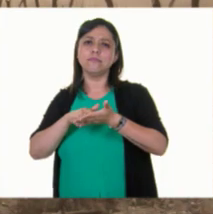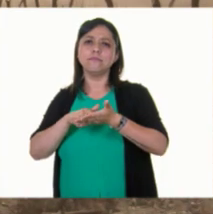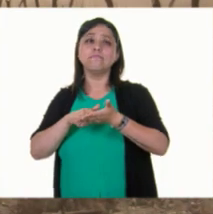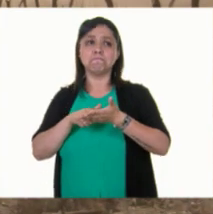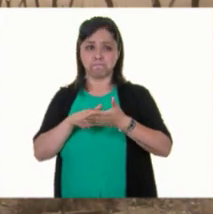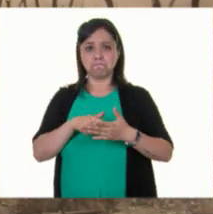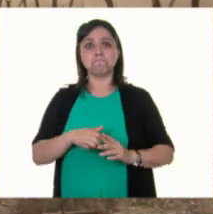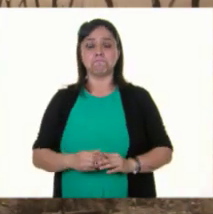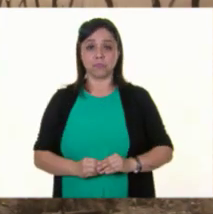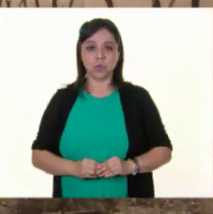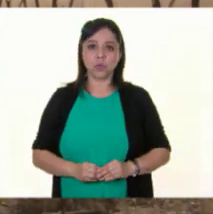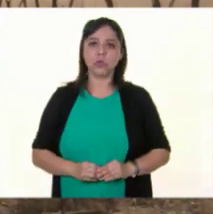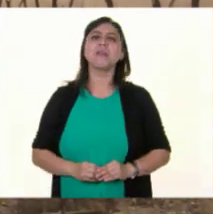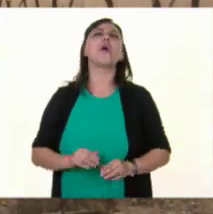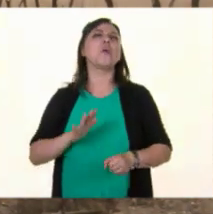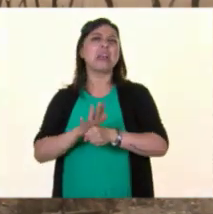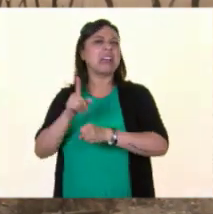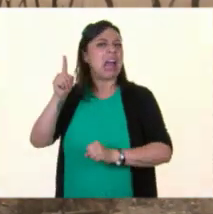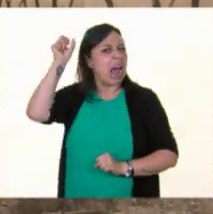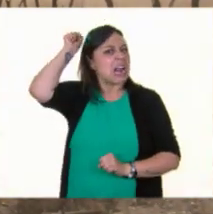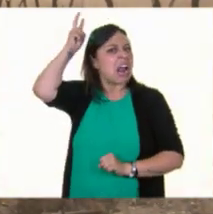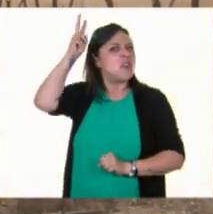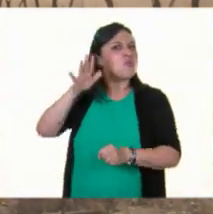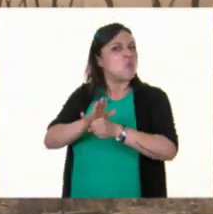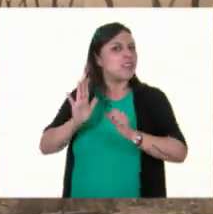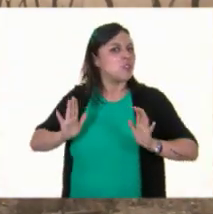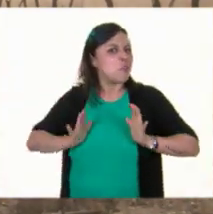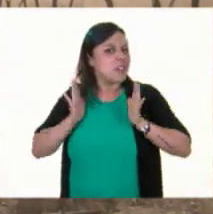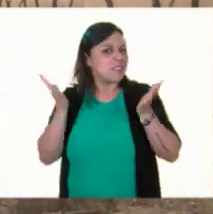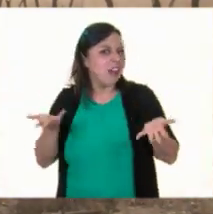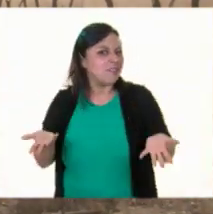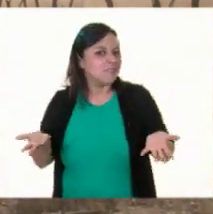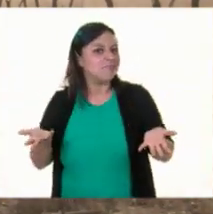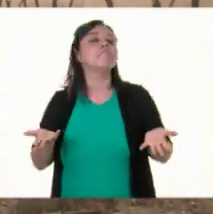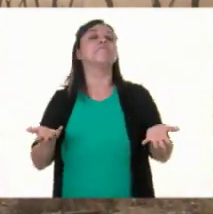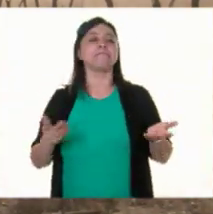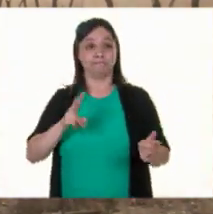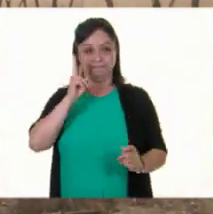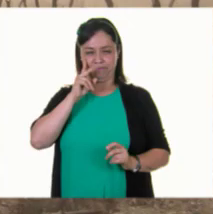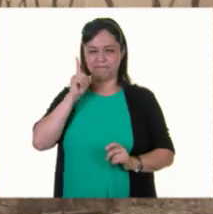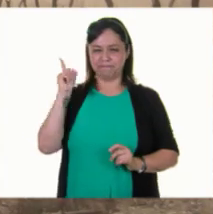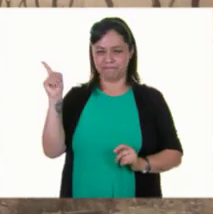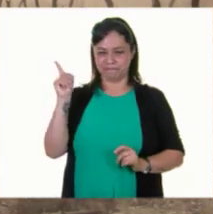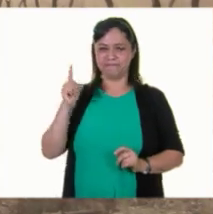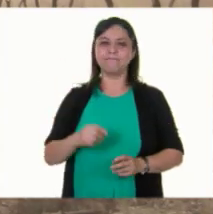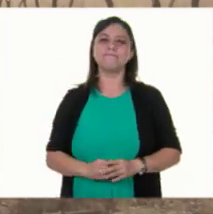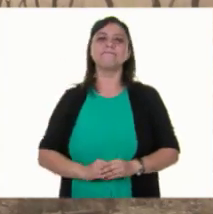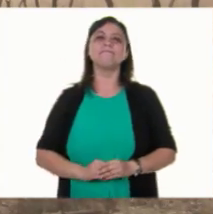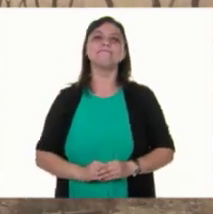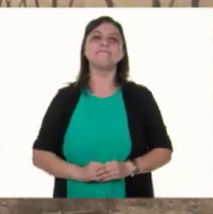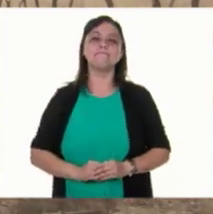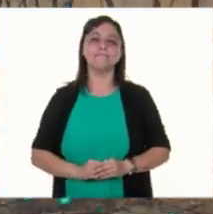¿Qué sorpresa nos estará preparando Raulito, maestra? Mira, Larisa, aquí podemos observar.